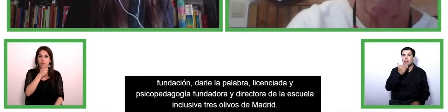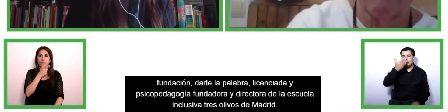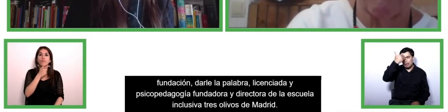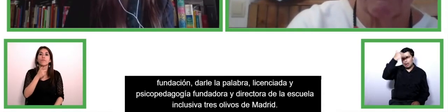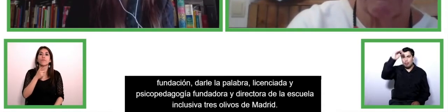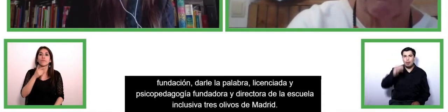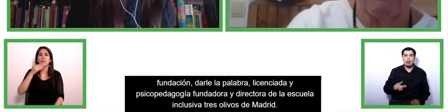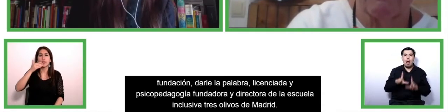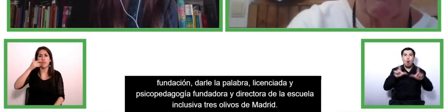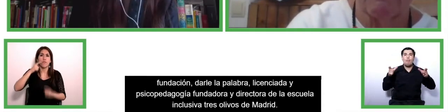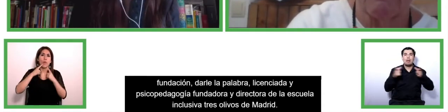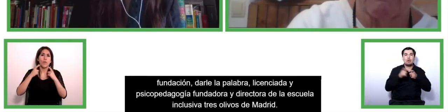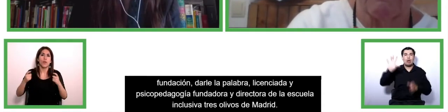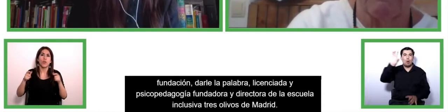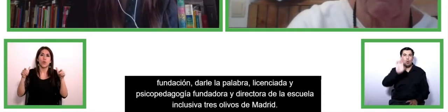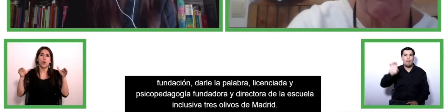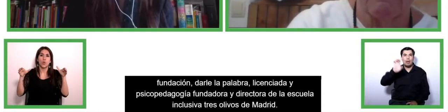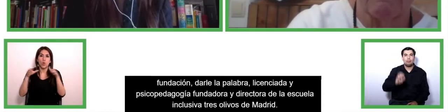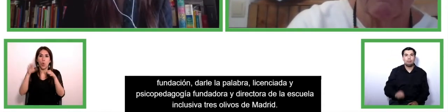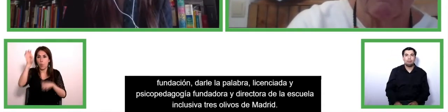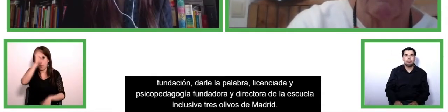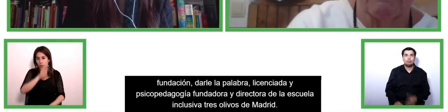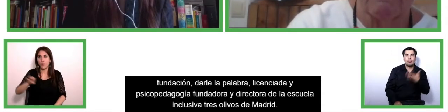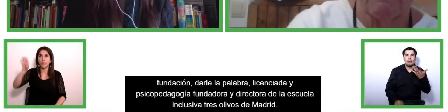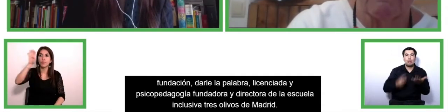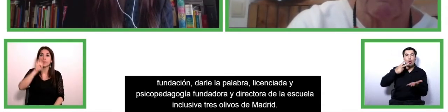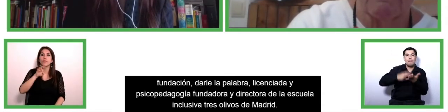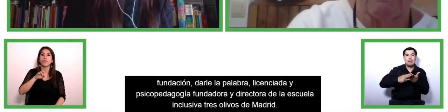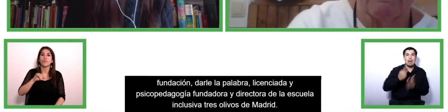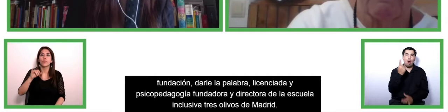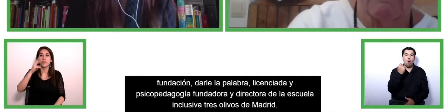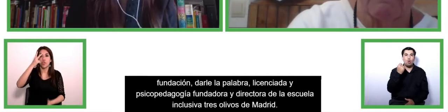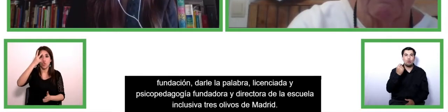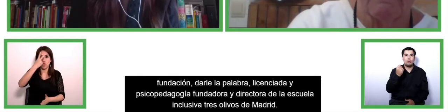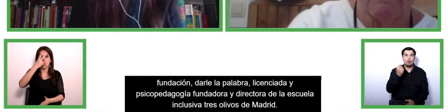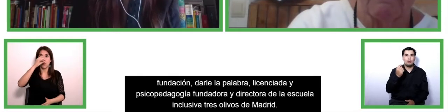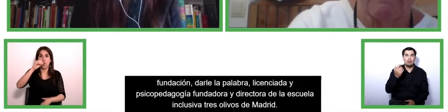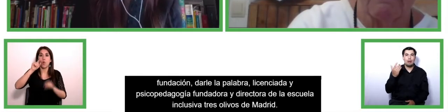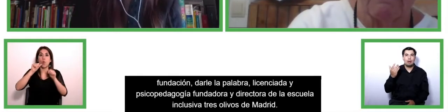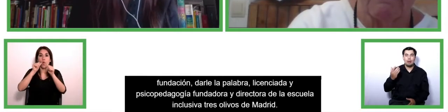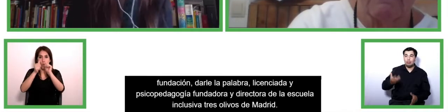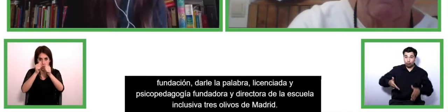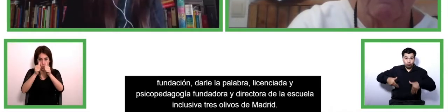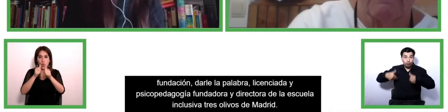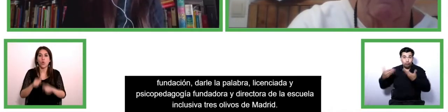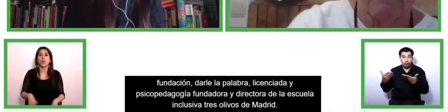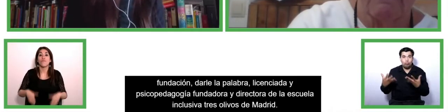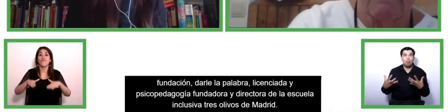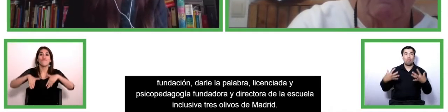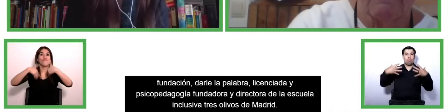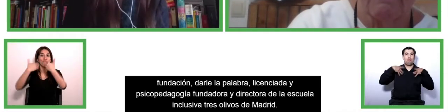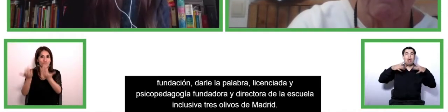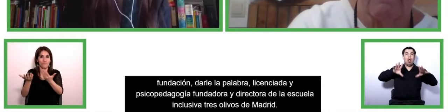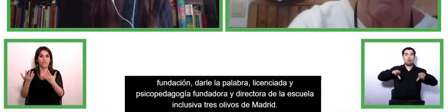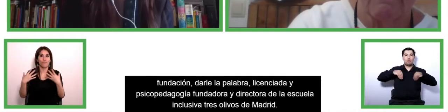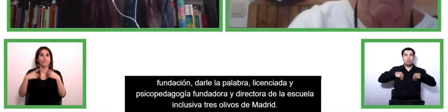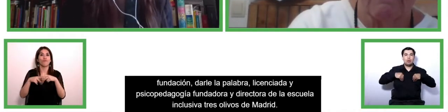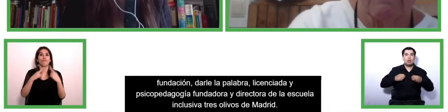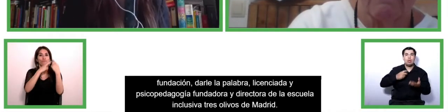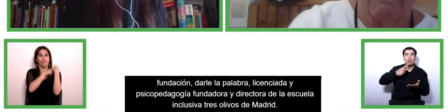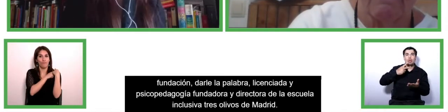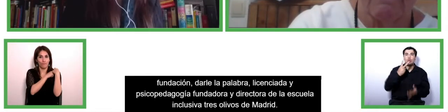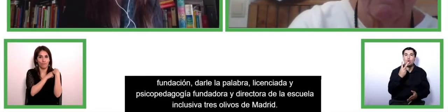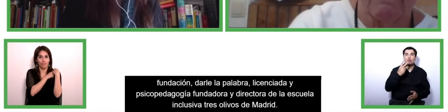Europea. En 2011 recibió la encomienda de número de la Orden 2 de Mayo de la Comunidad de Madrid por toda